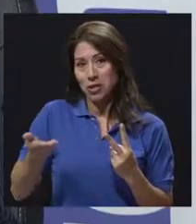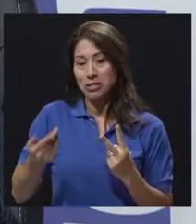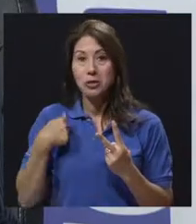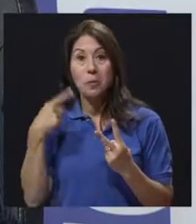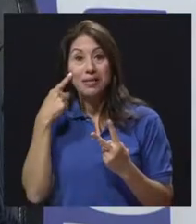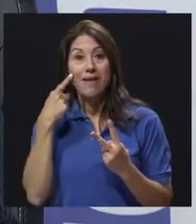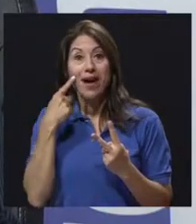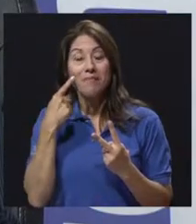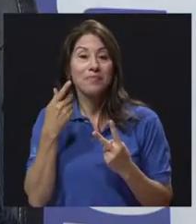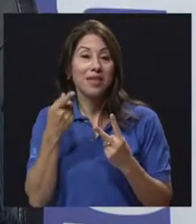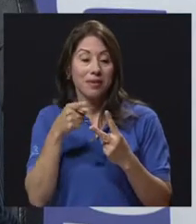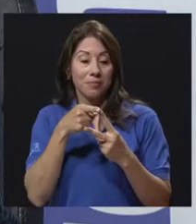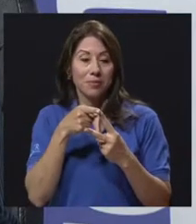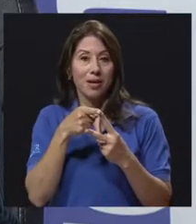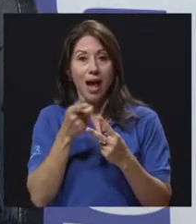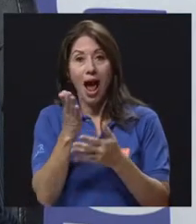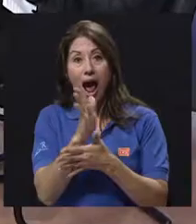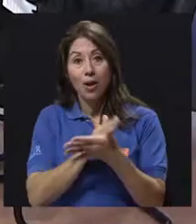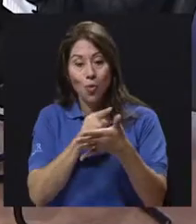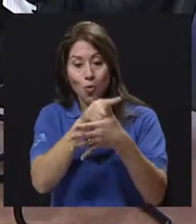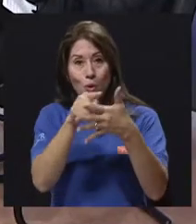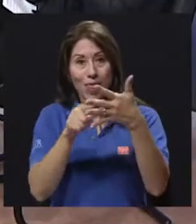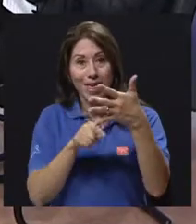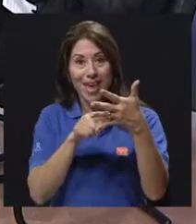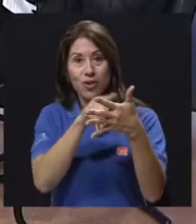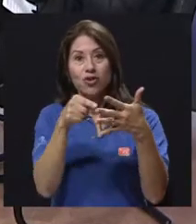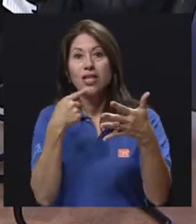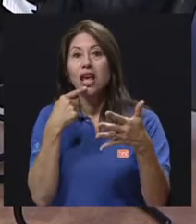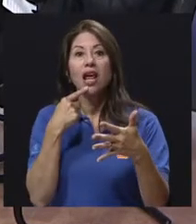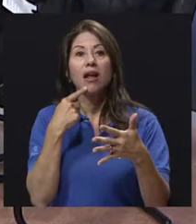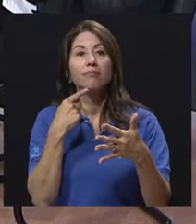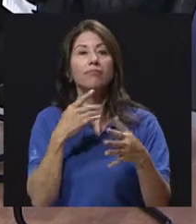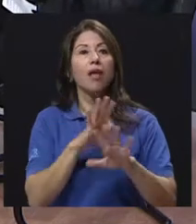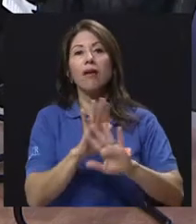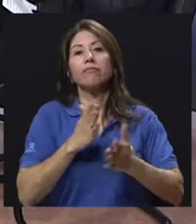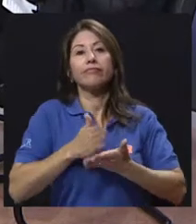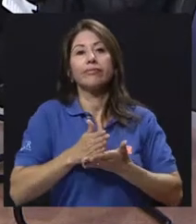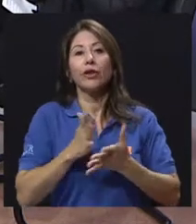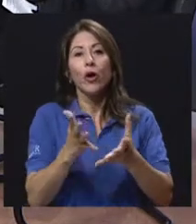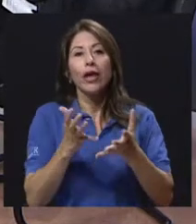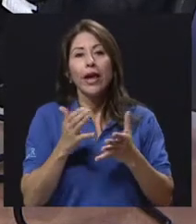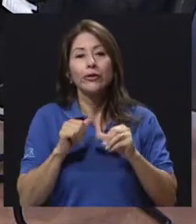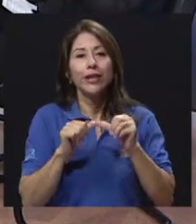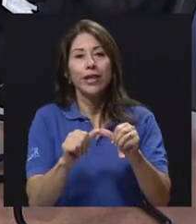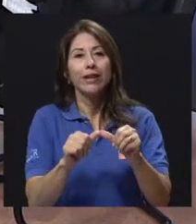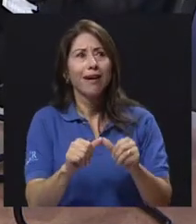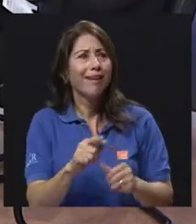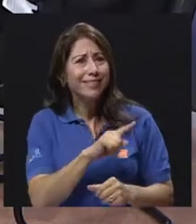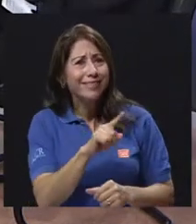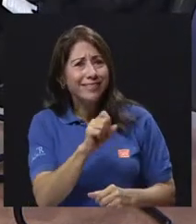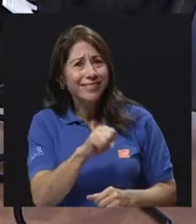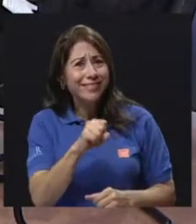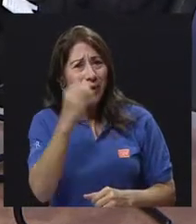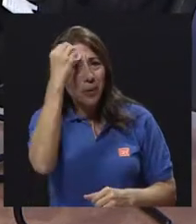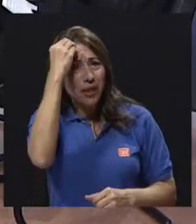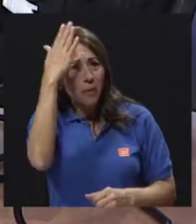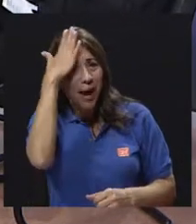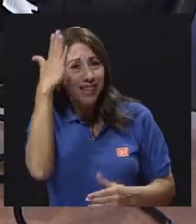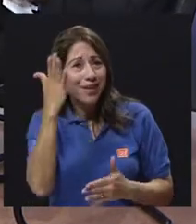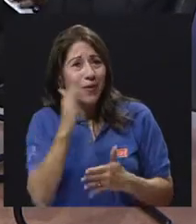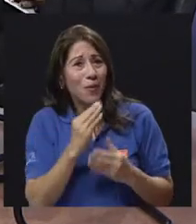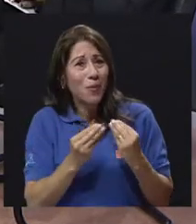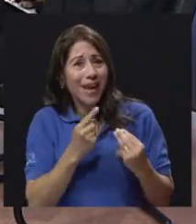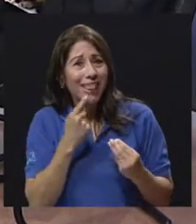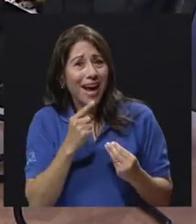de los protagonistas nos dijera, bueno, no, ya no quiero seguir con el proceso. O, sí, que ¿verdad? Fuera que, algo traumático y dijera, no que quiero fuera, saber no, nada. La verdad es que